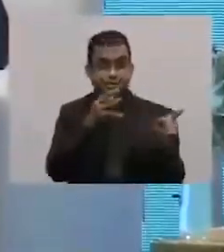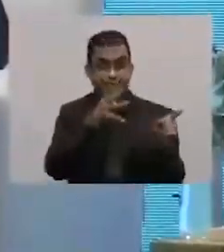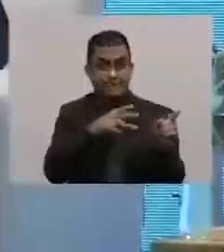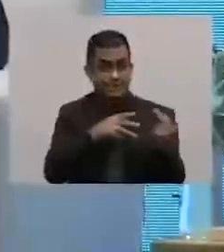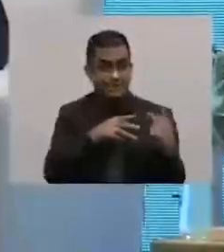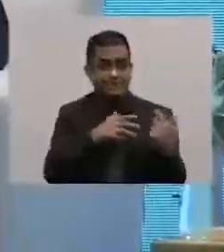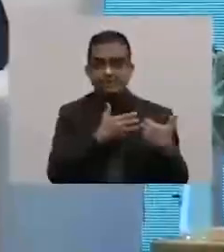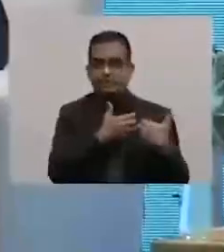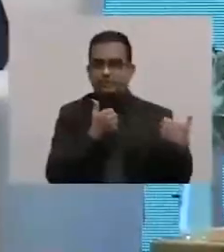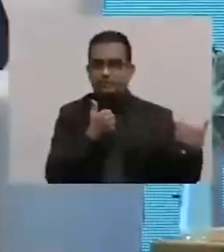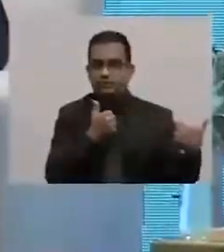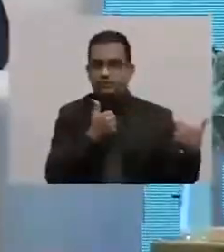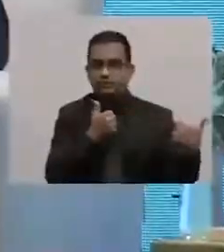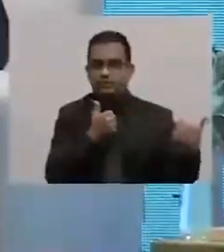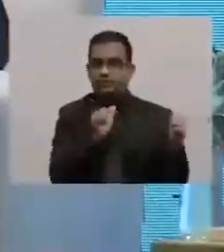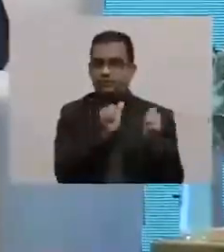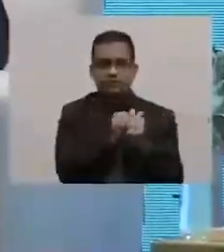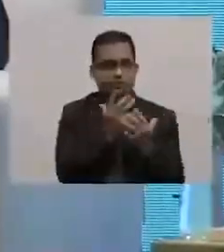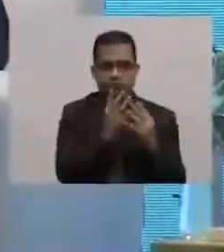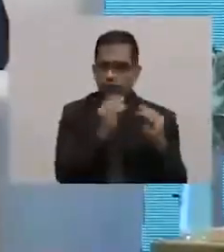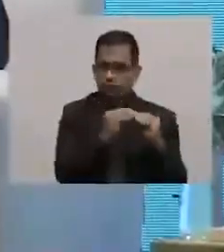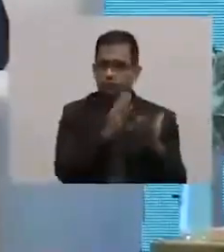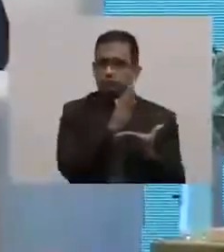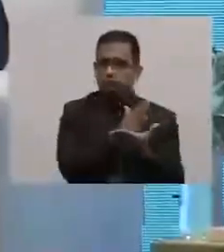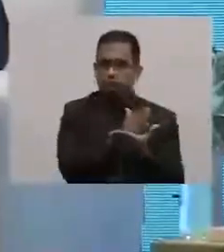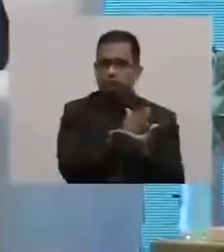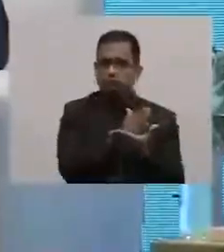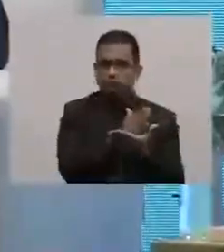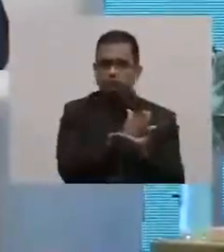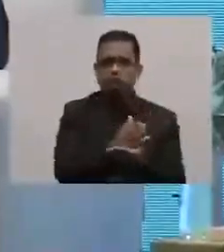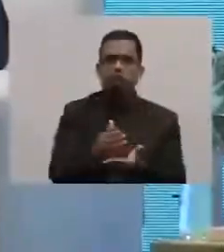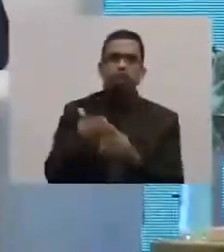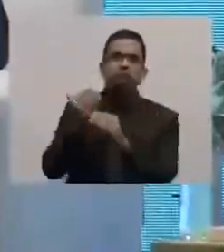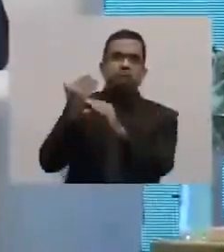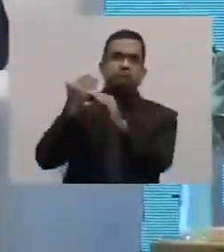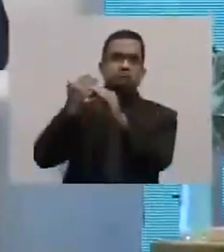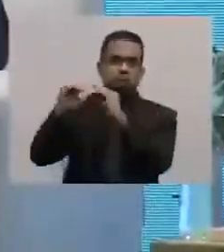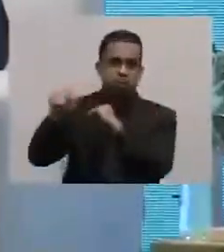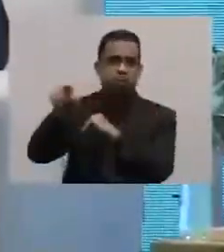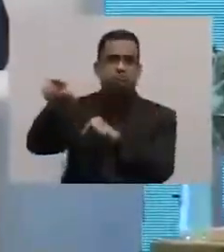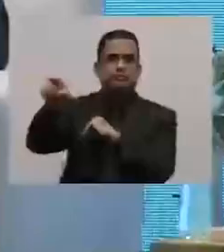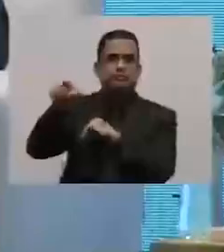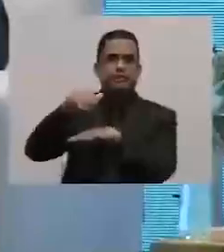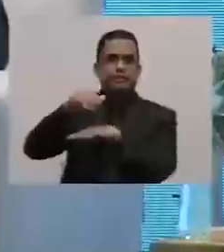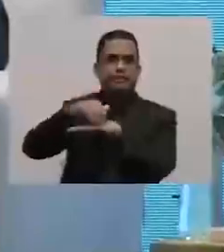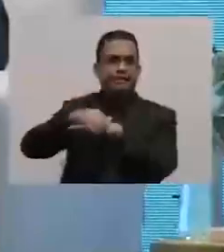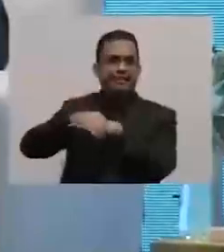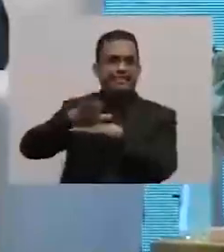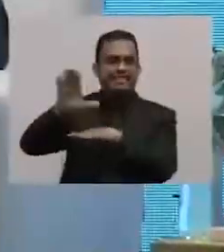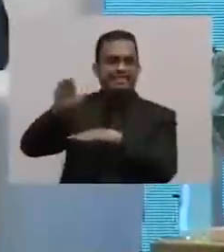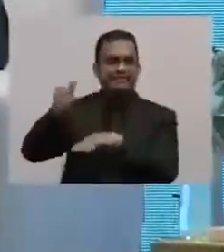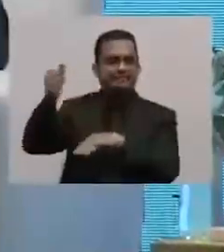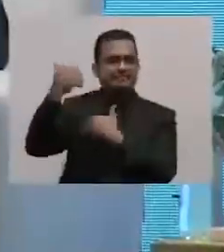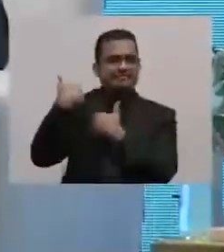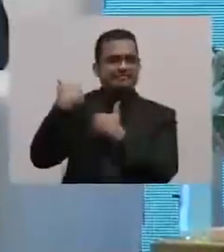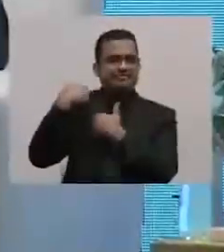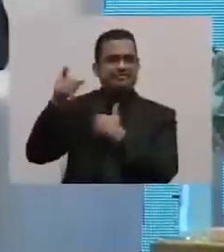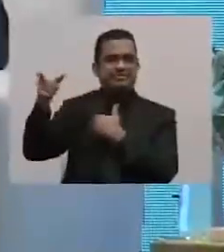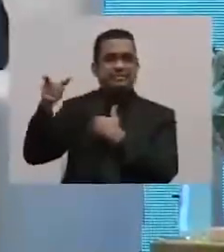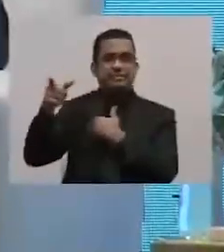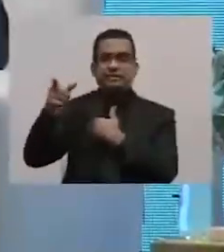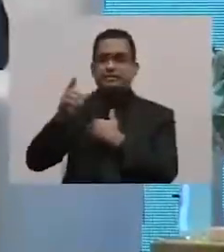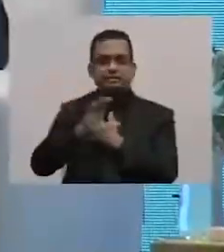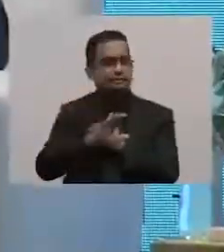jovencita, y el parlamento inglés, la respuesta que le dio fue procesarlo